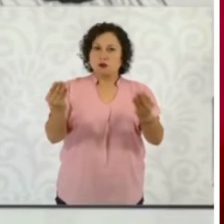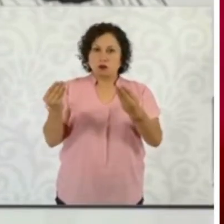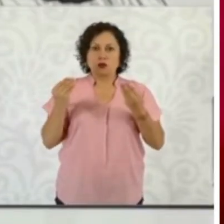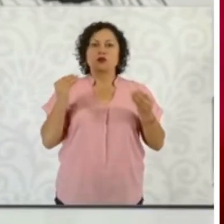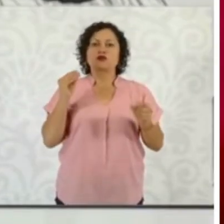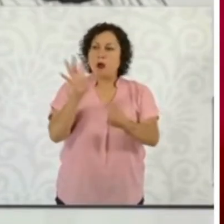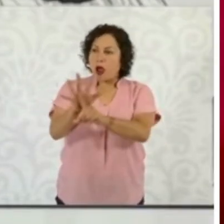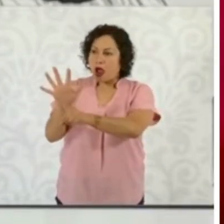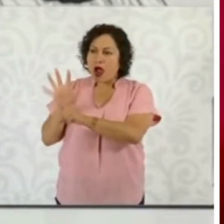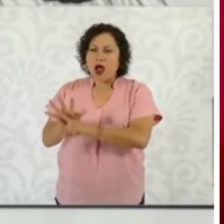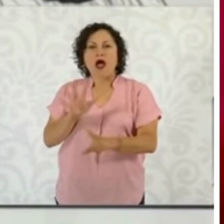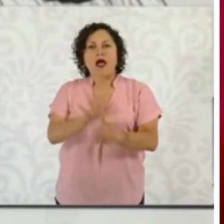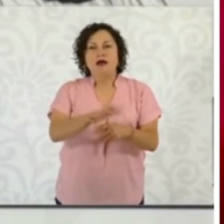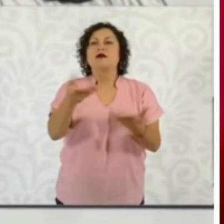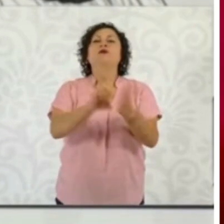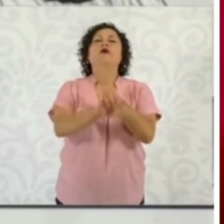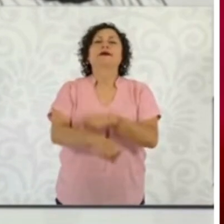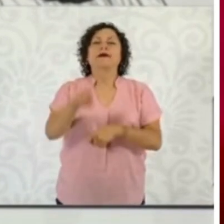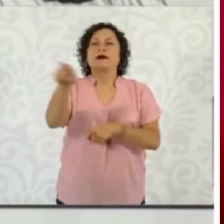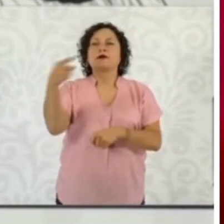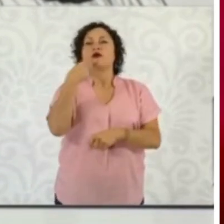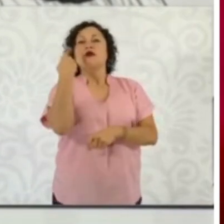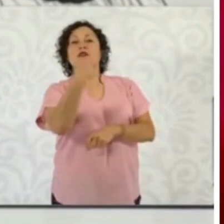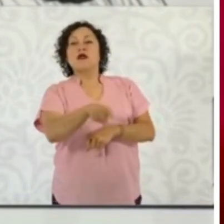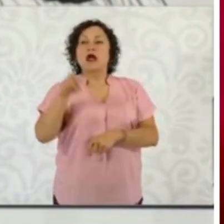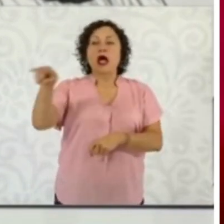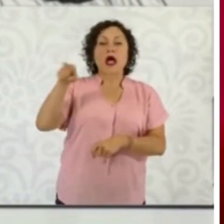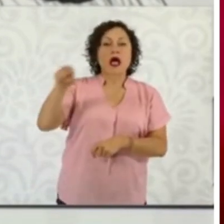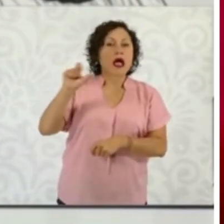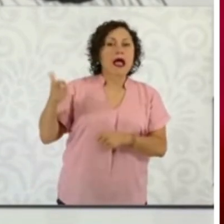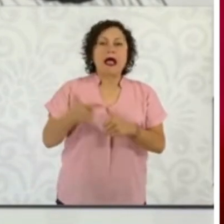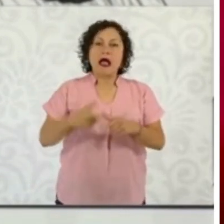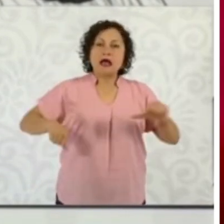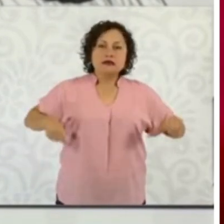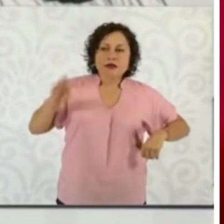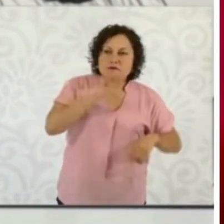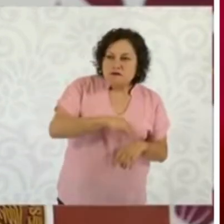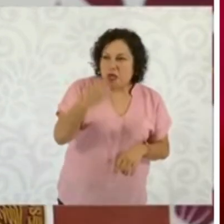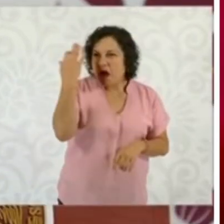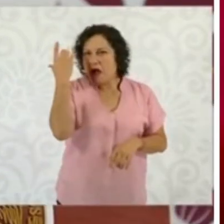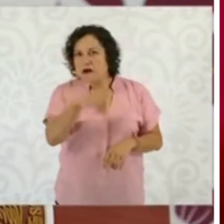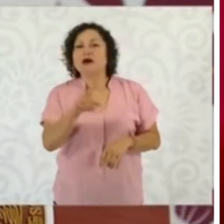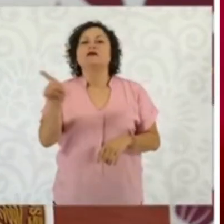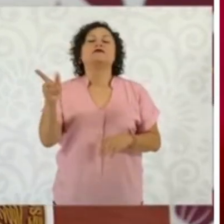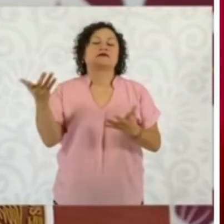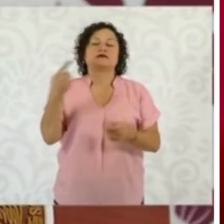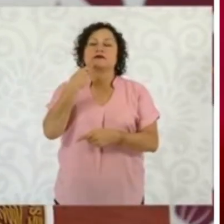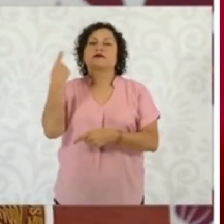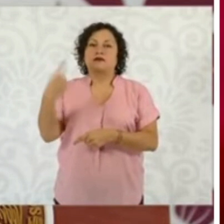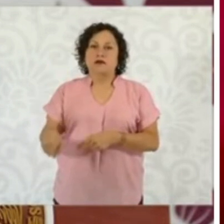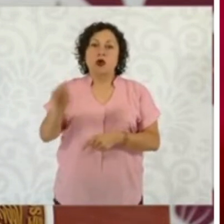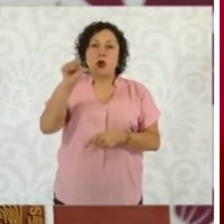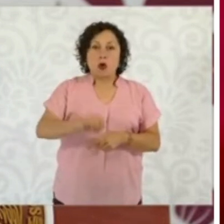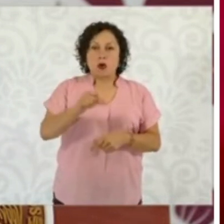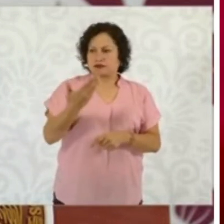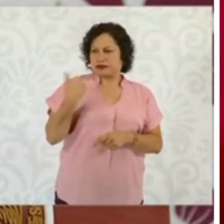anunciaron cuando hay actividades o presuntas actividades delictivas en un inmueble. Hoy en el Gabinete de Seguridad se hicieron varios cateos el